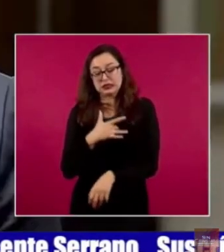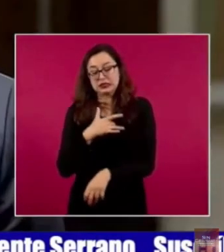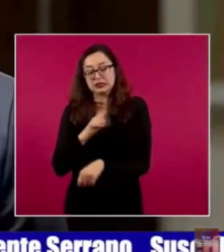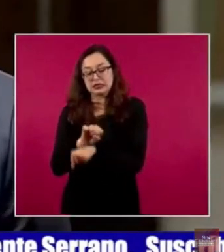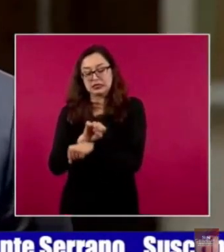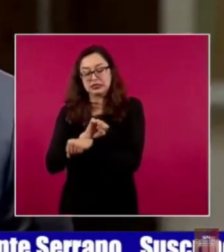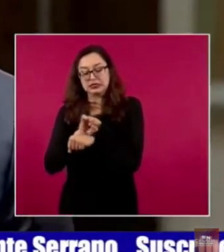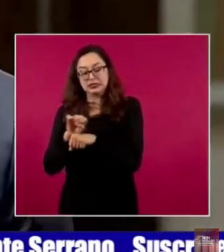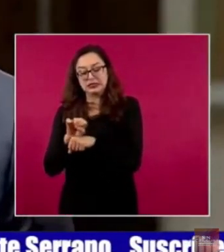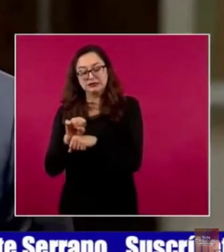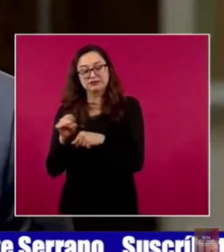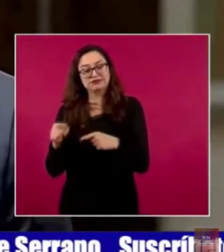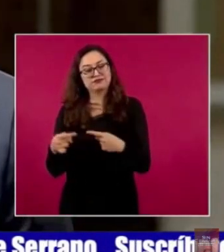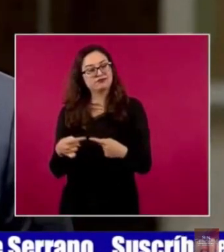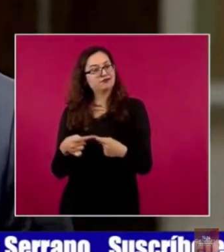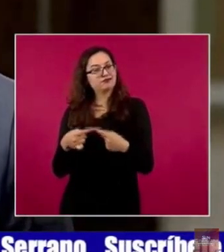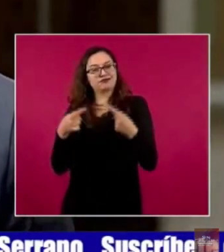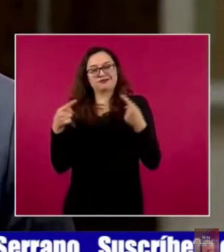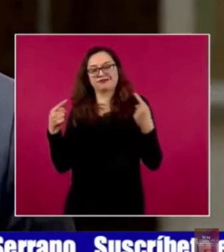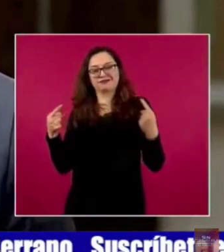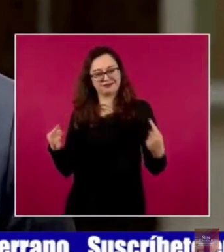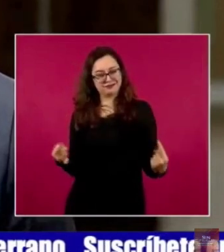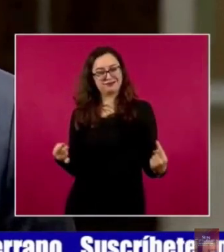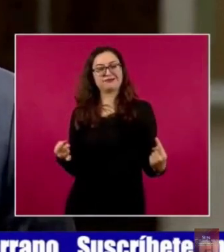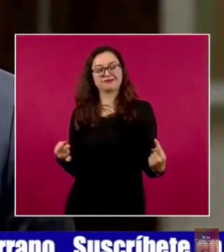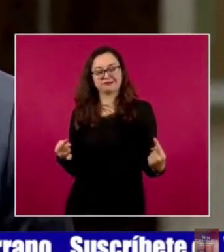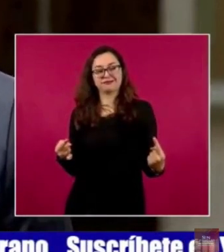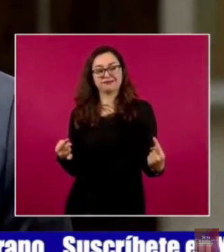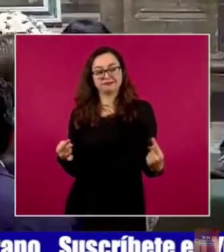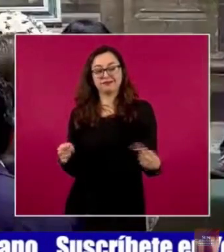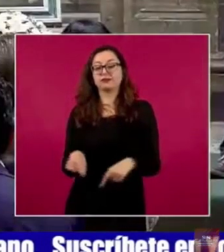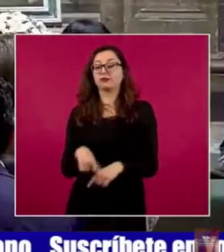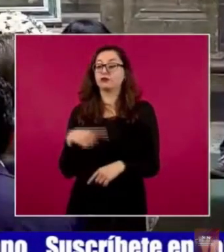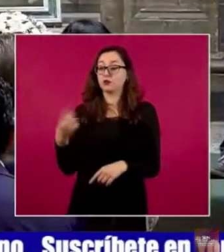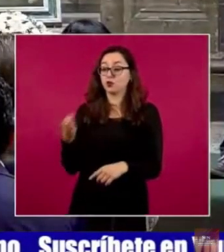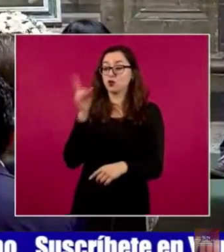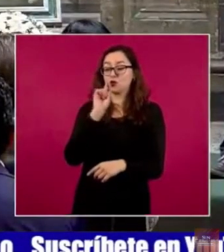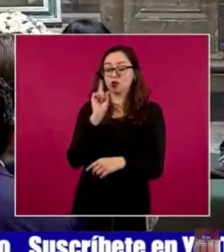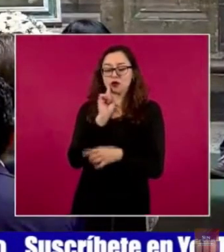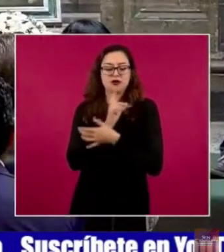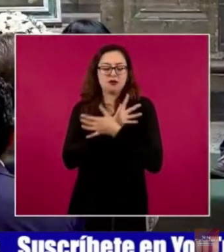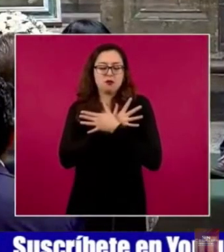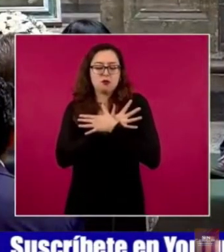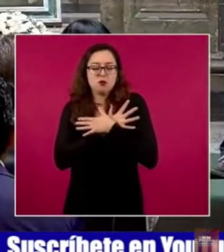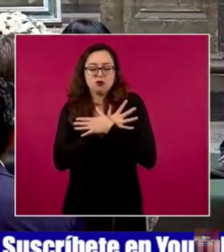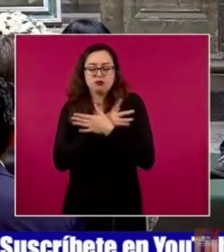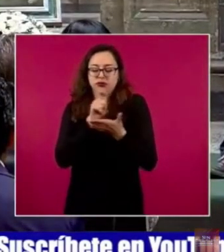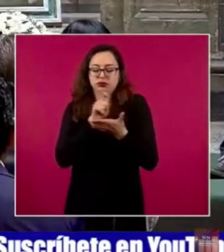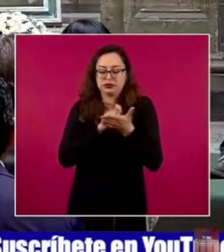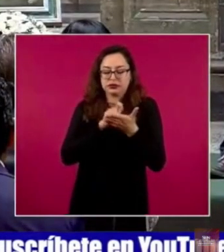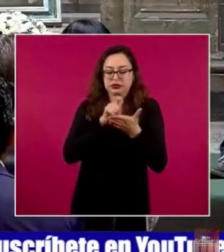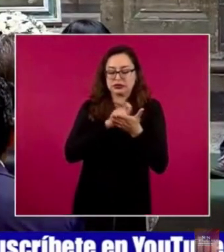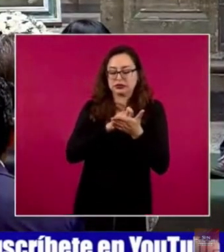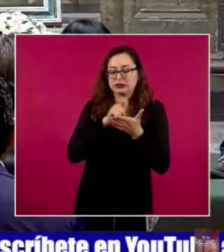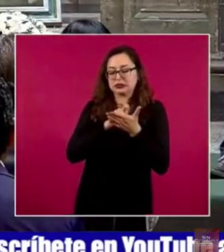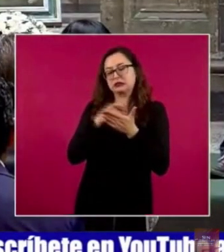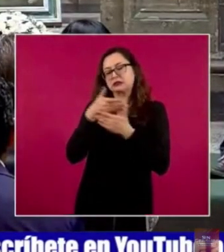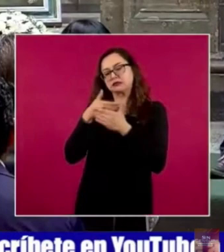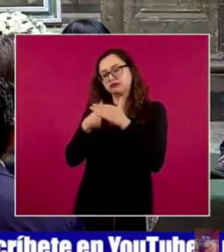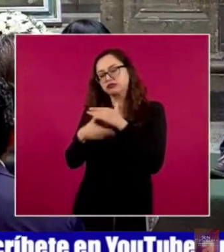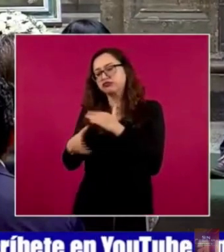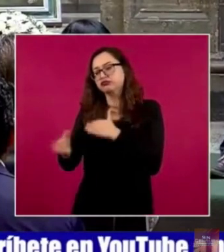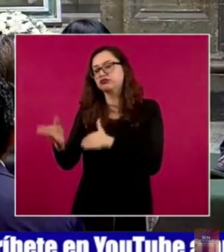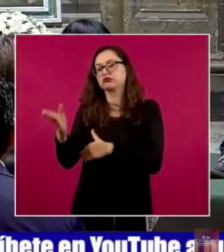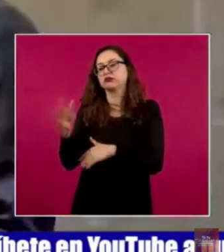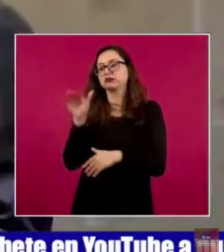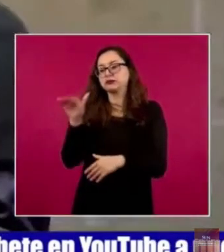y escribió cartas en las cuales pedía a su amada que pasara por el callejoncito